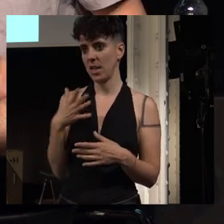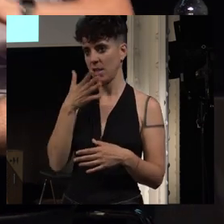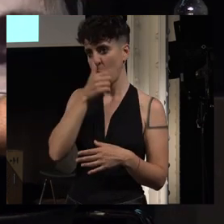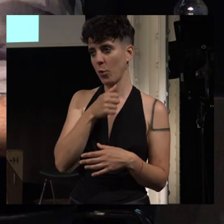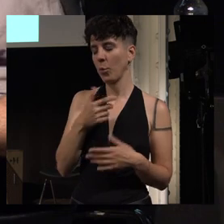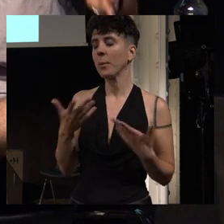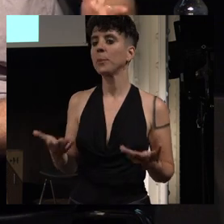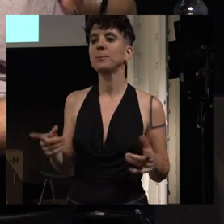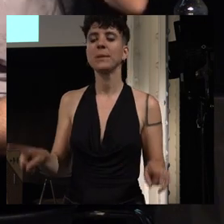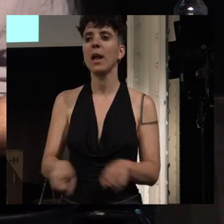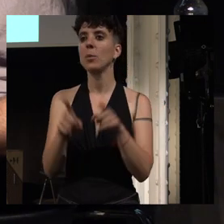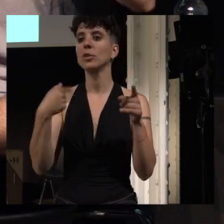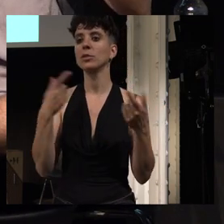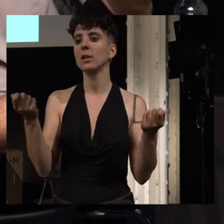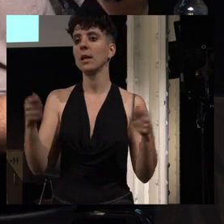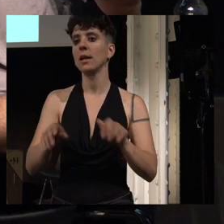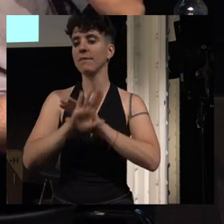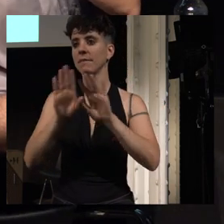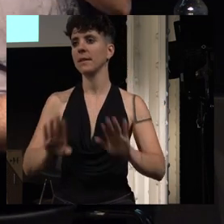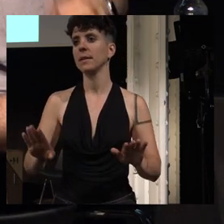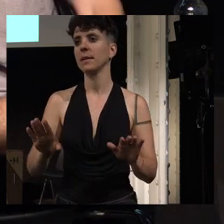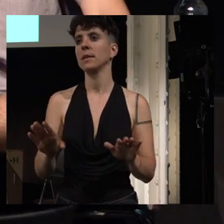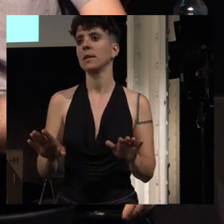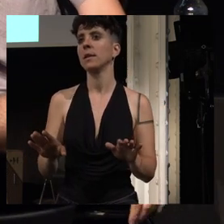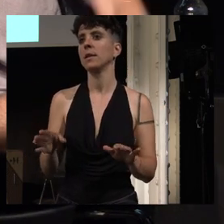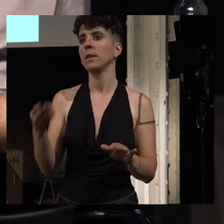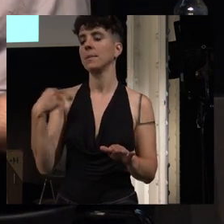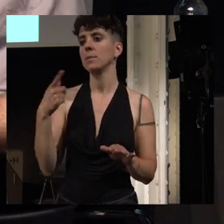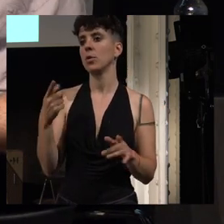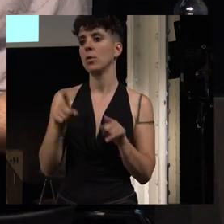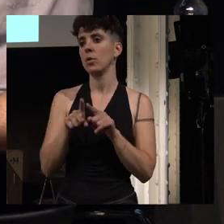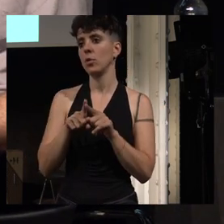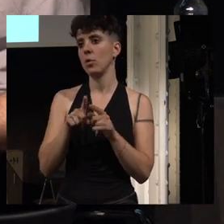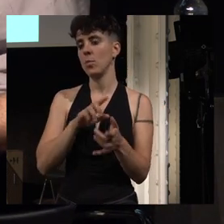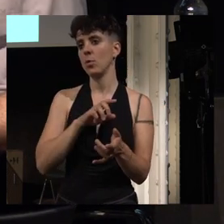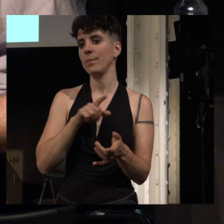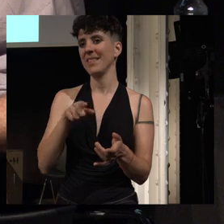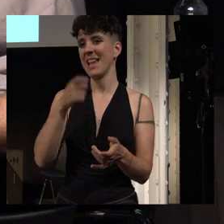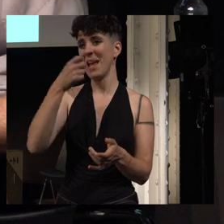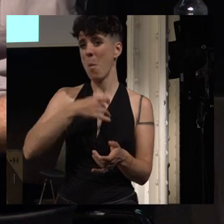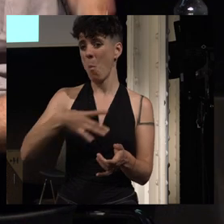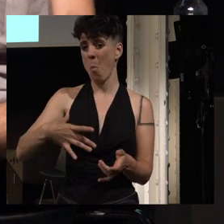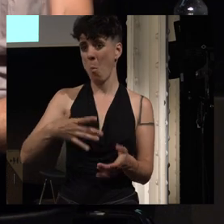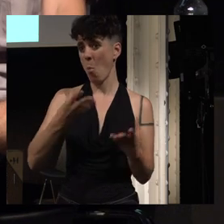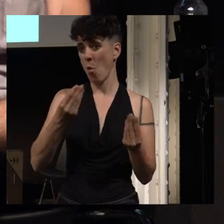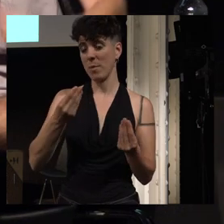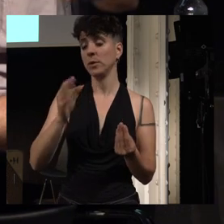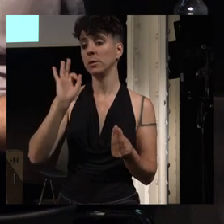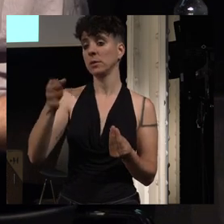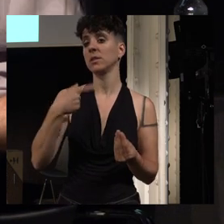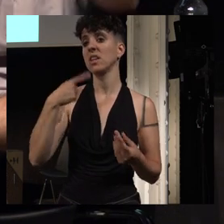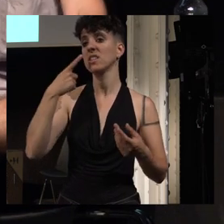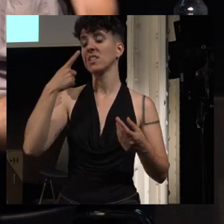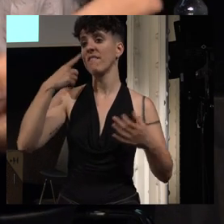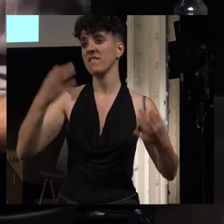cualquier caso... Con eso acabo, es decir, bueno, que eso también nos conflictúa, nos decían, bueno, aquí es muy blanco, es cierto, y cuando hemos intentado invitar a gente que no era